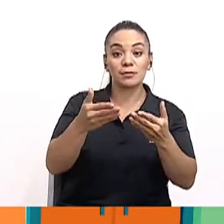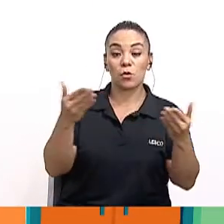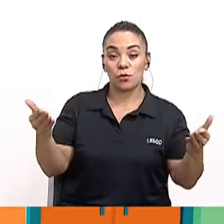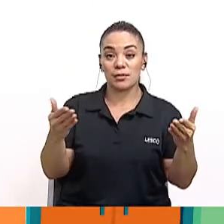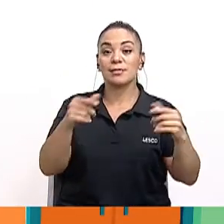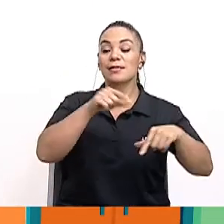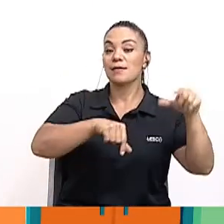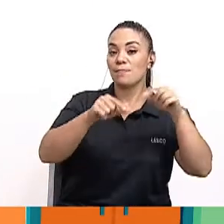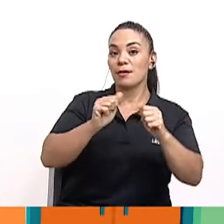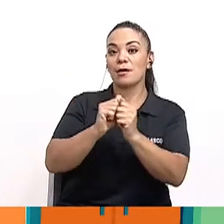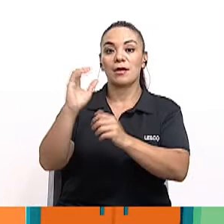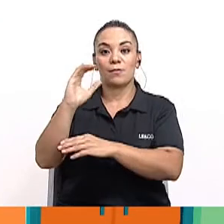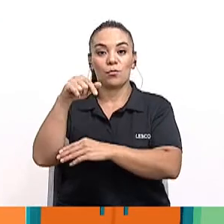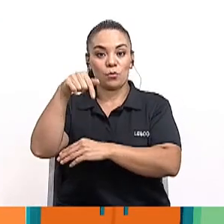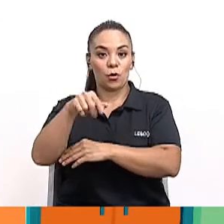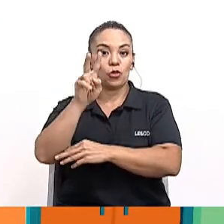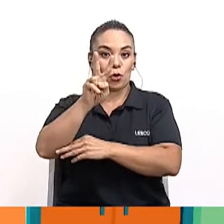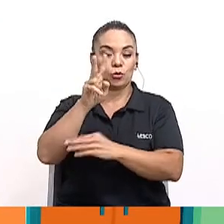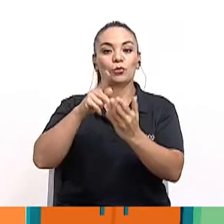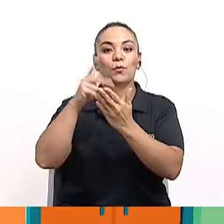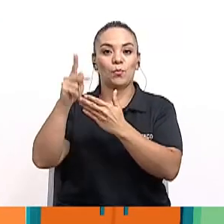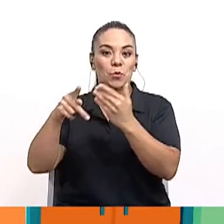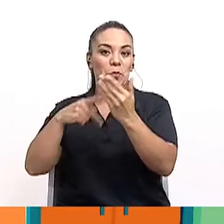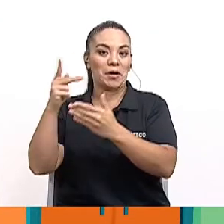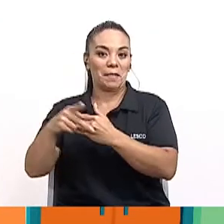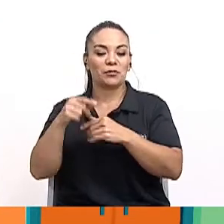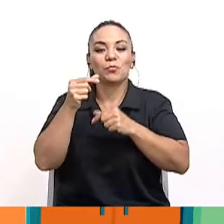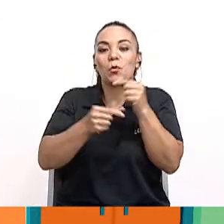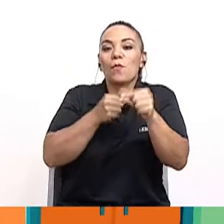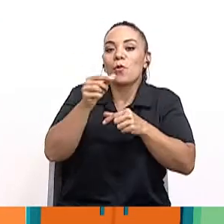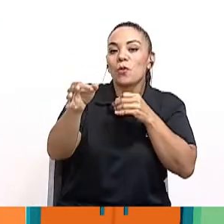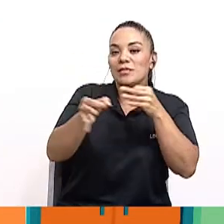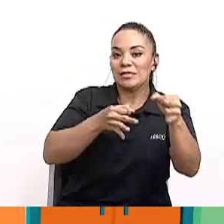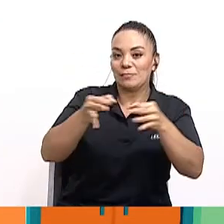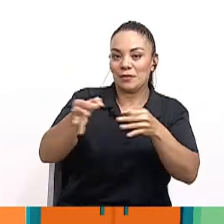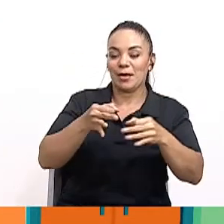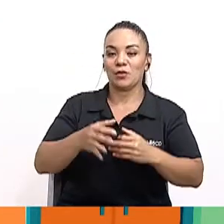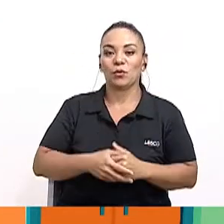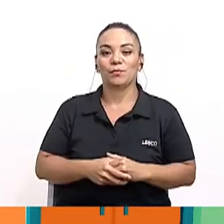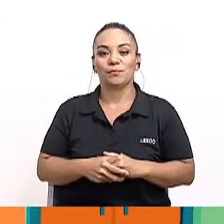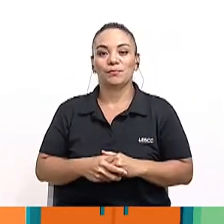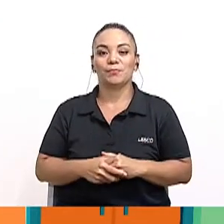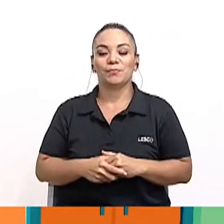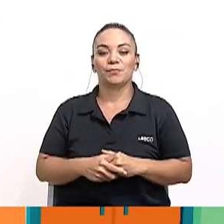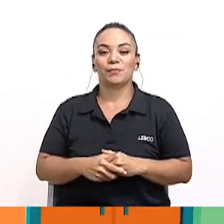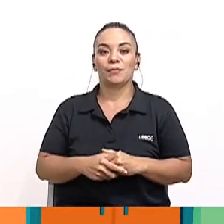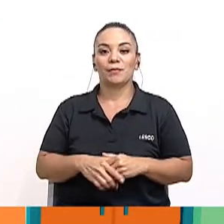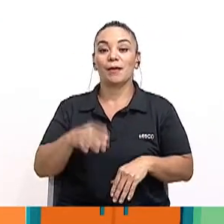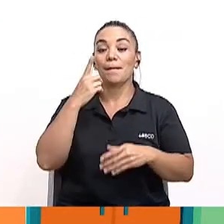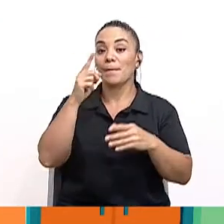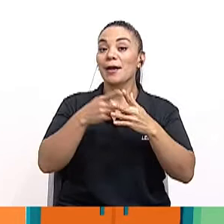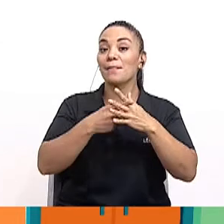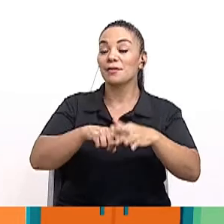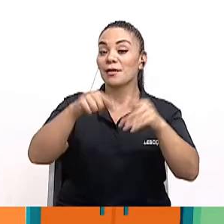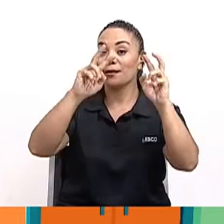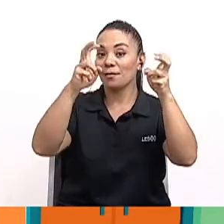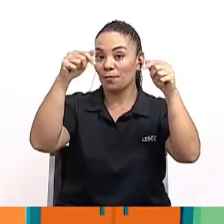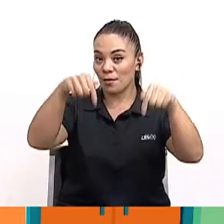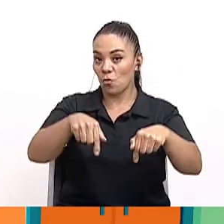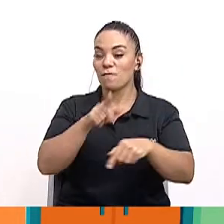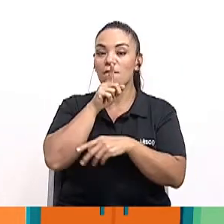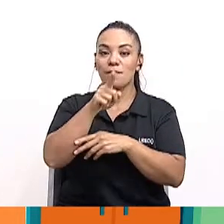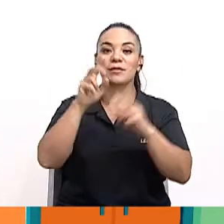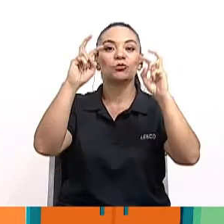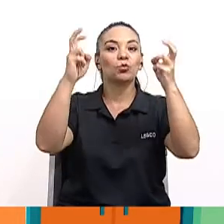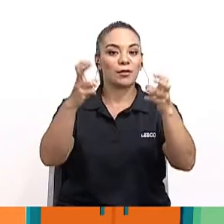orgánica durante estos dos programas y vamos a irlos explicando poco a poco. Entonces, para comenzar el tema de hoy, que en realidad es un